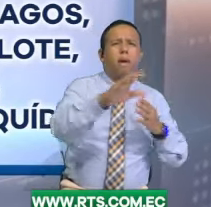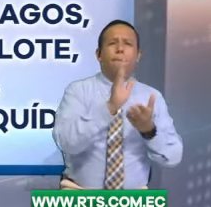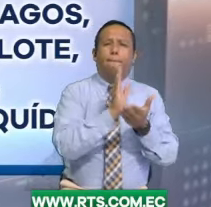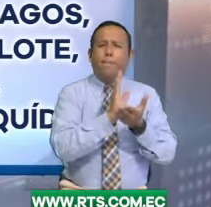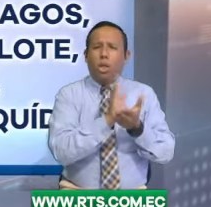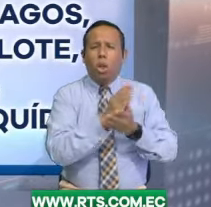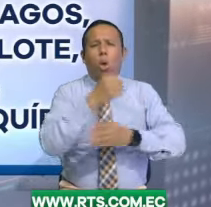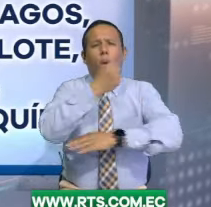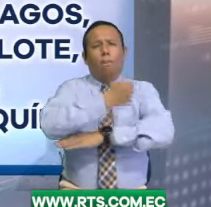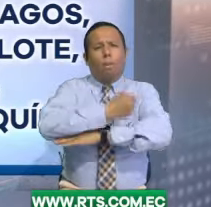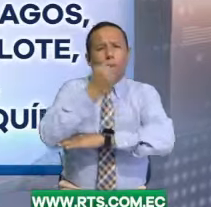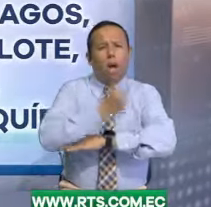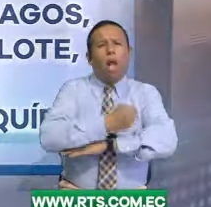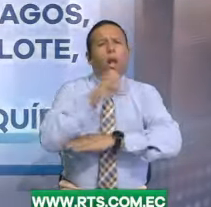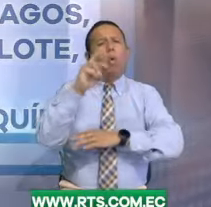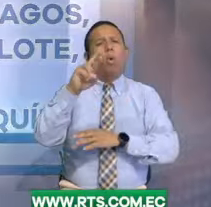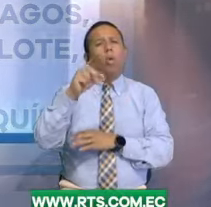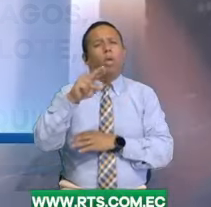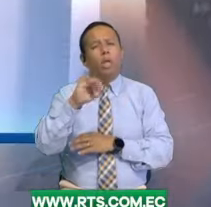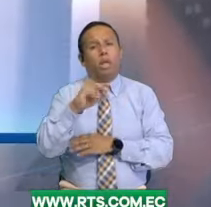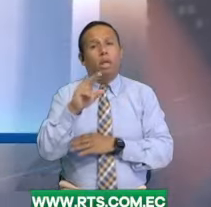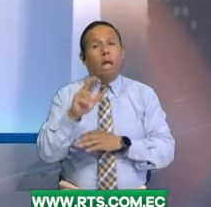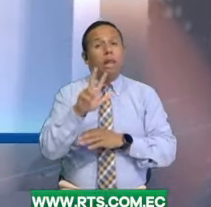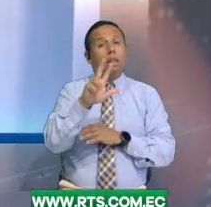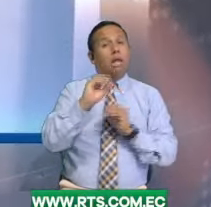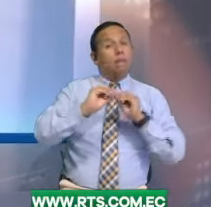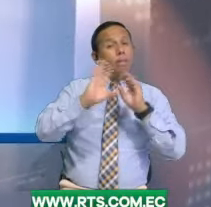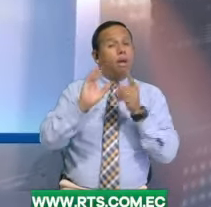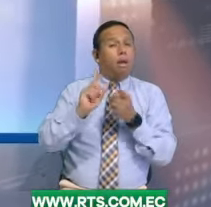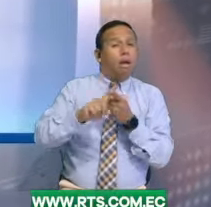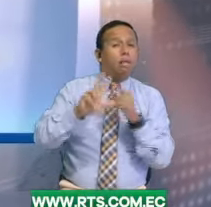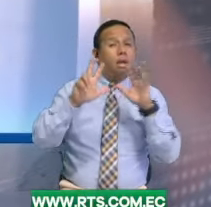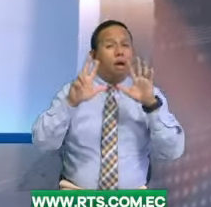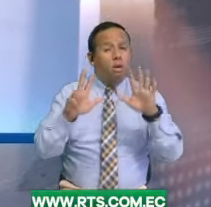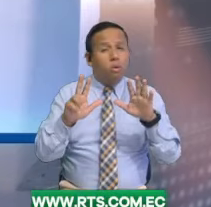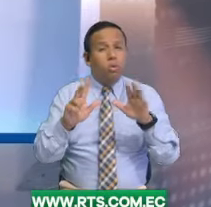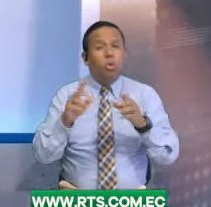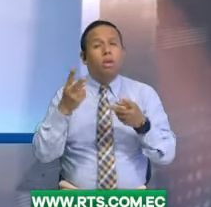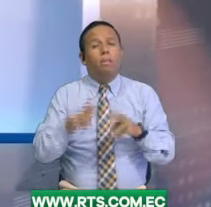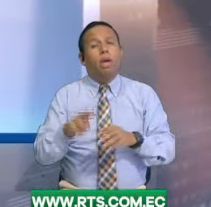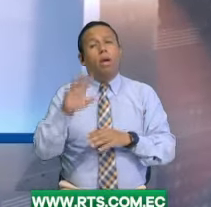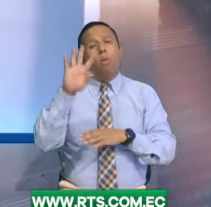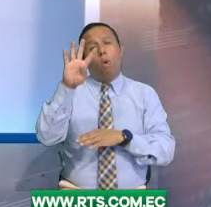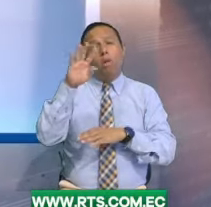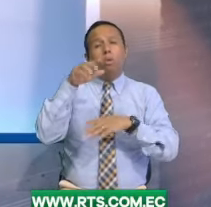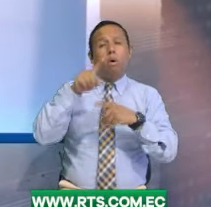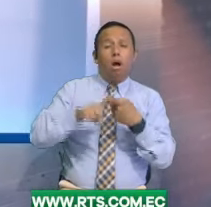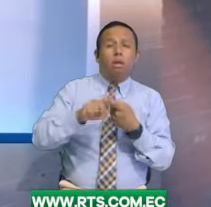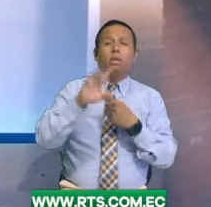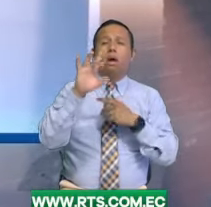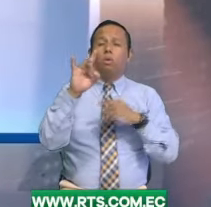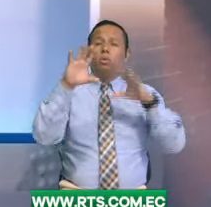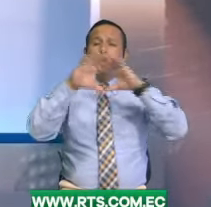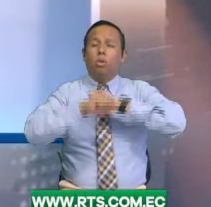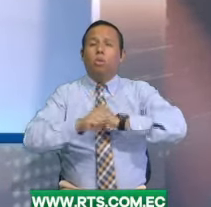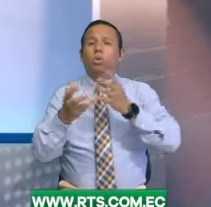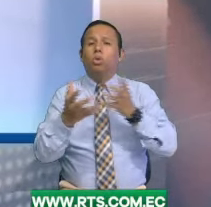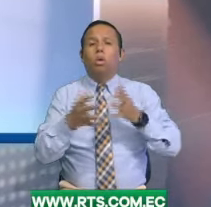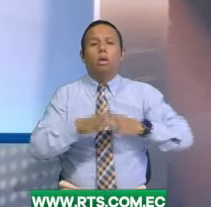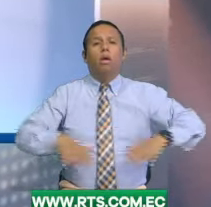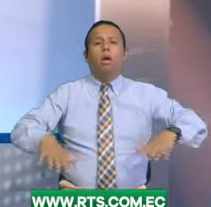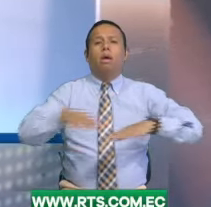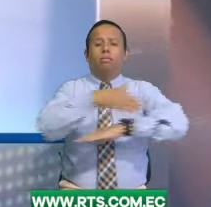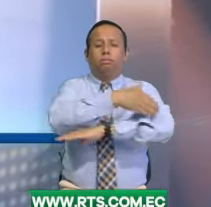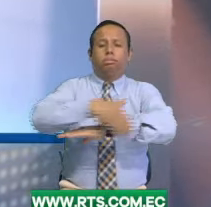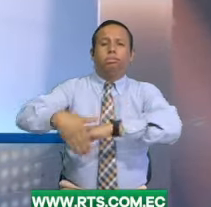pascuales y orquídeas de tres de la mañana a 8 y de 16 a 20 horas el apagón llegará a la Valerio